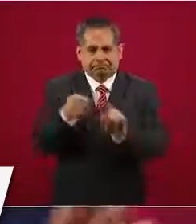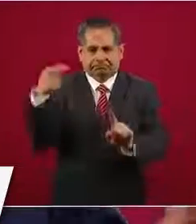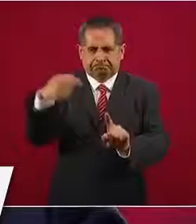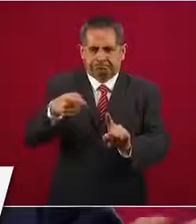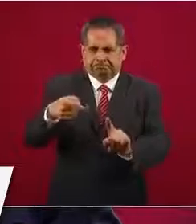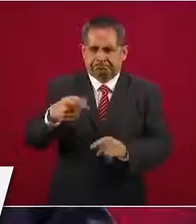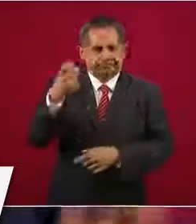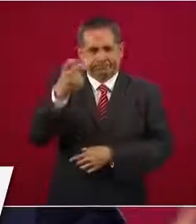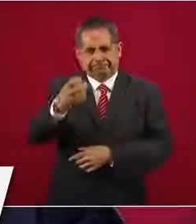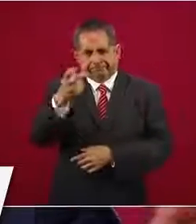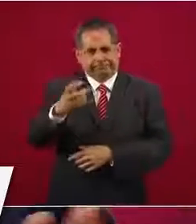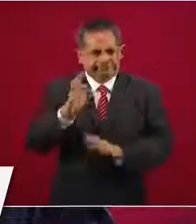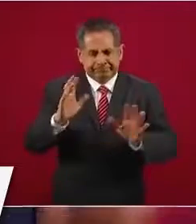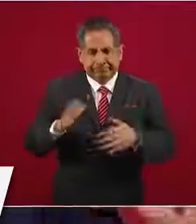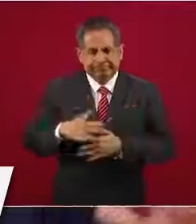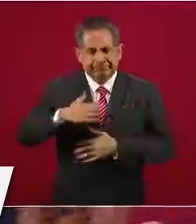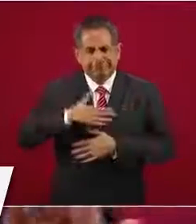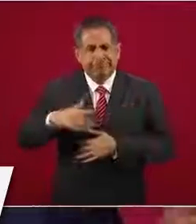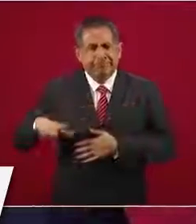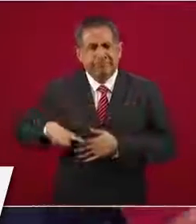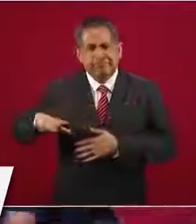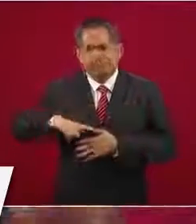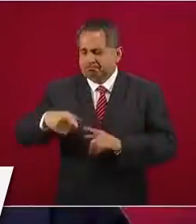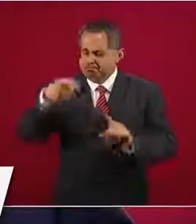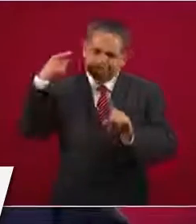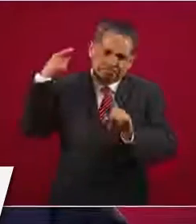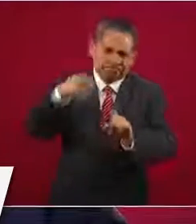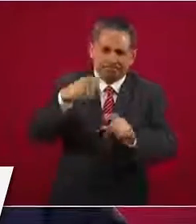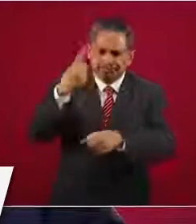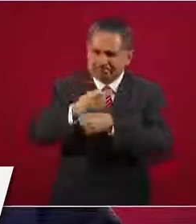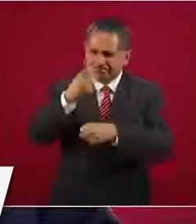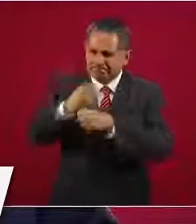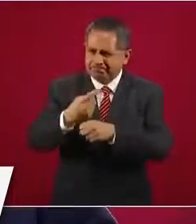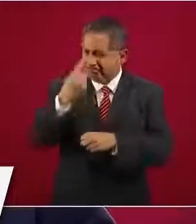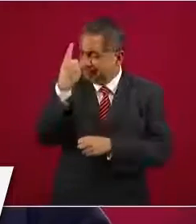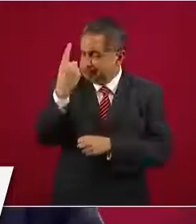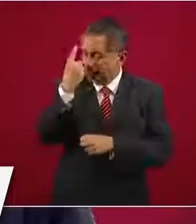Ese es el objetivo principal.